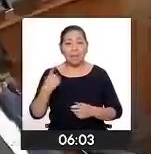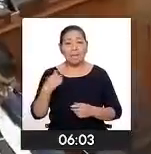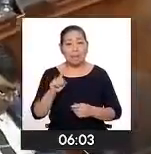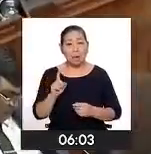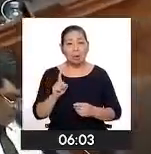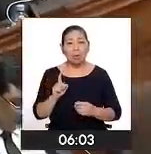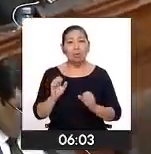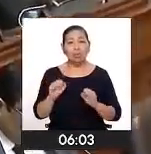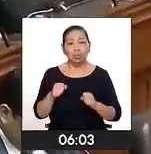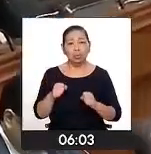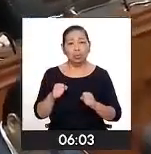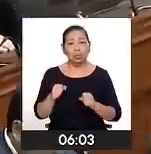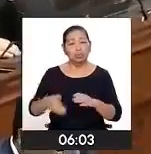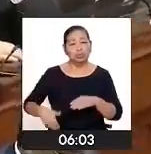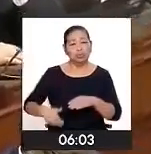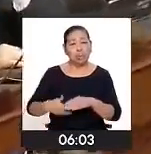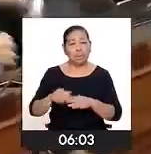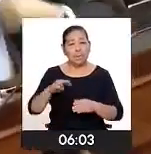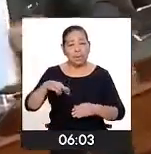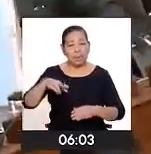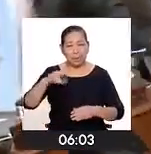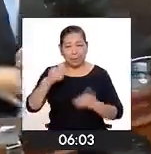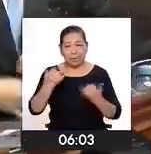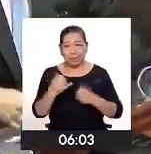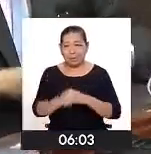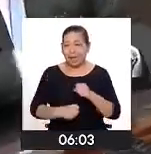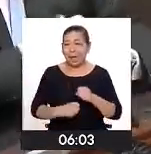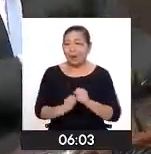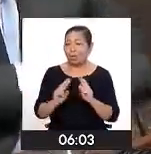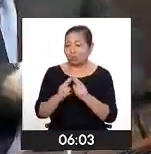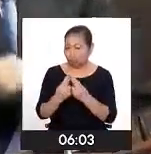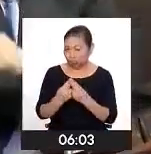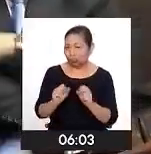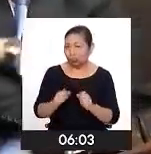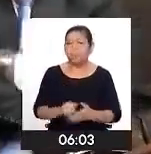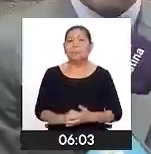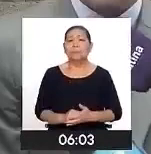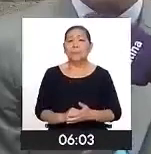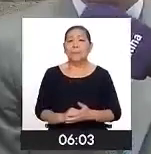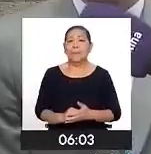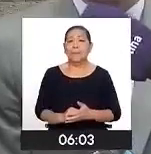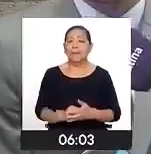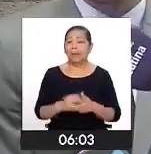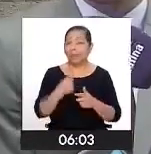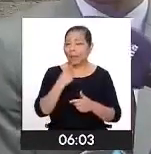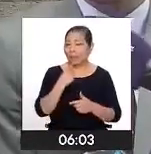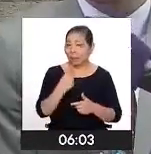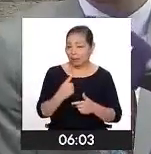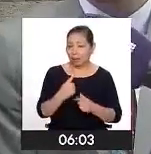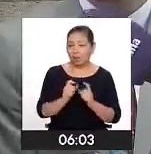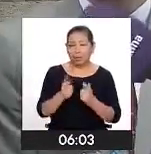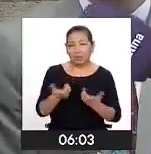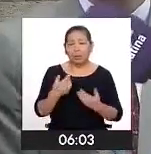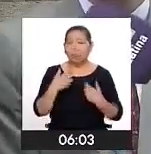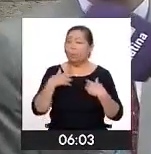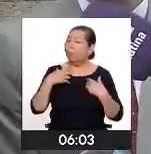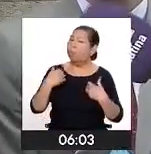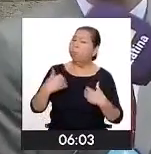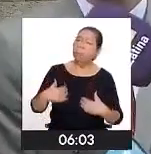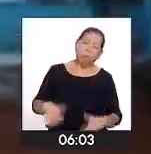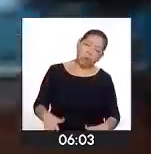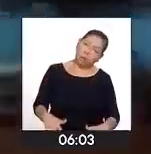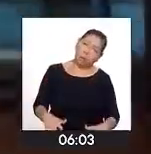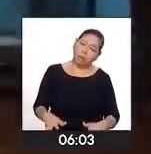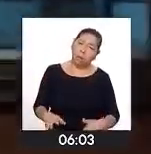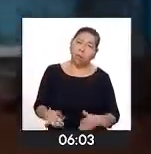Quizás algunas ideas políticas no serían más exactas, las que todos compartimos con él, pero en líneas generales era un hombre